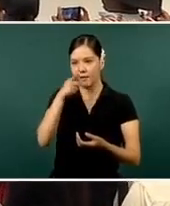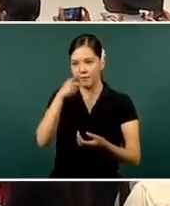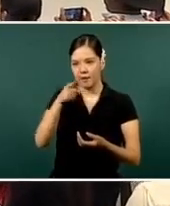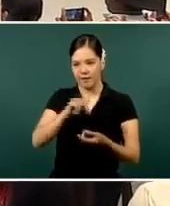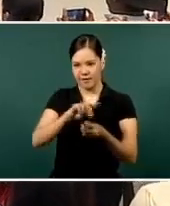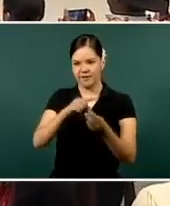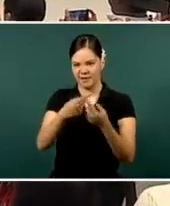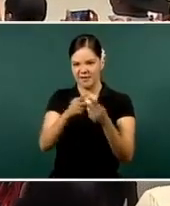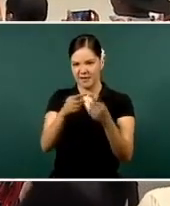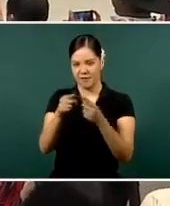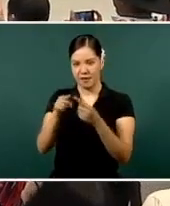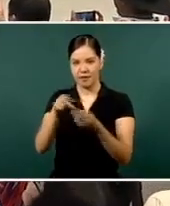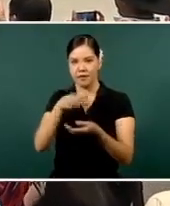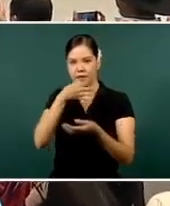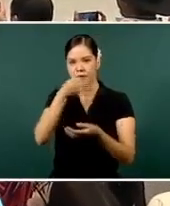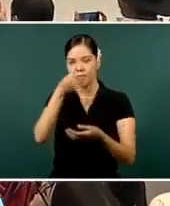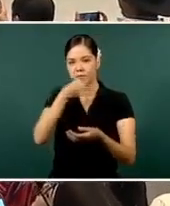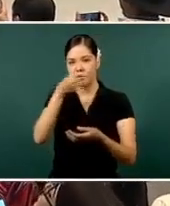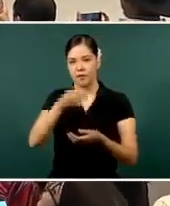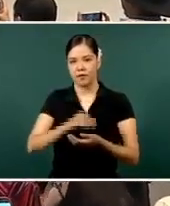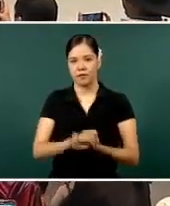Bueno.